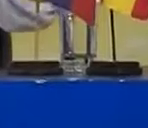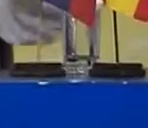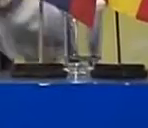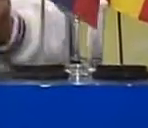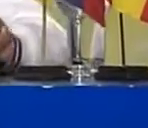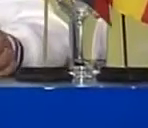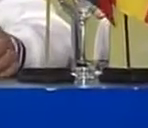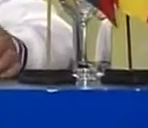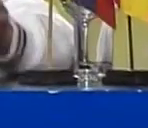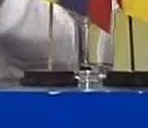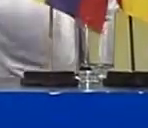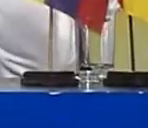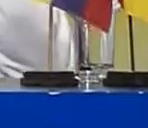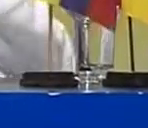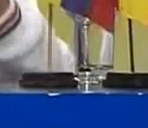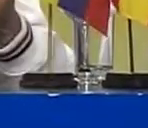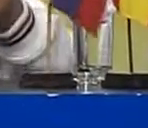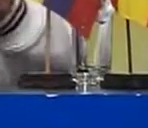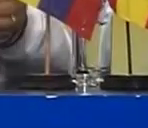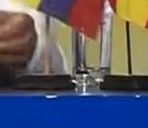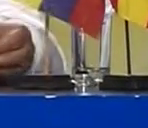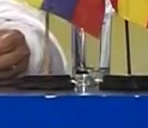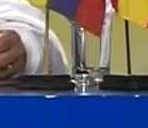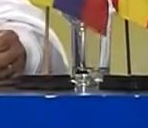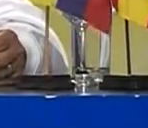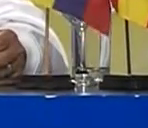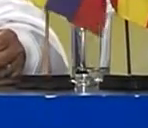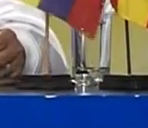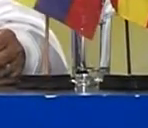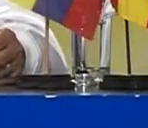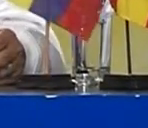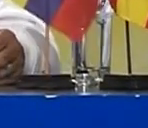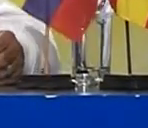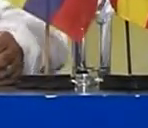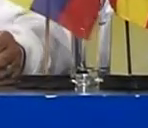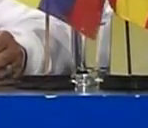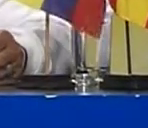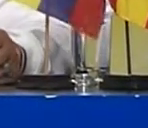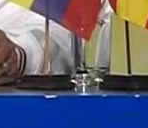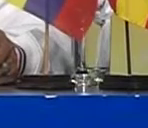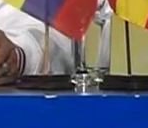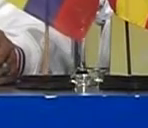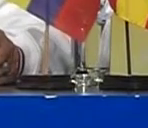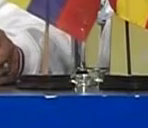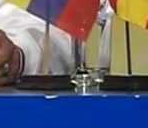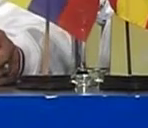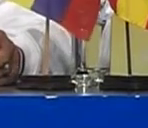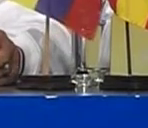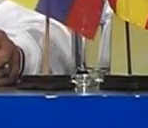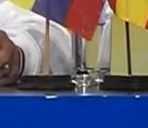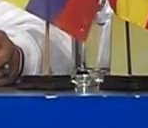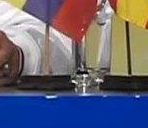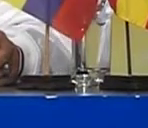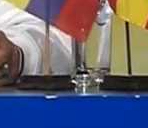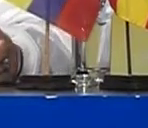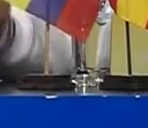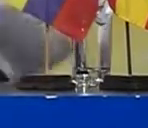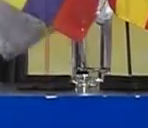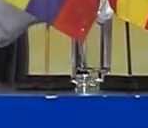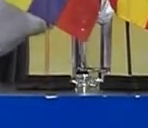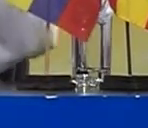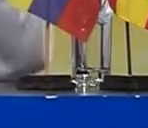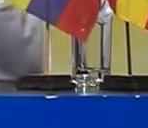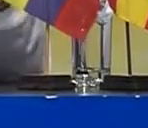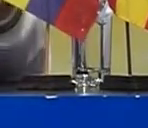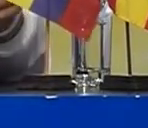nueva era, una nueva etapa en nuestra vida, borrón y cuenta nueva. Allá